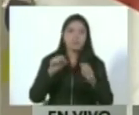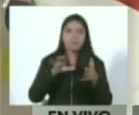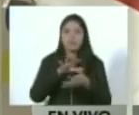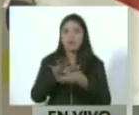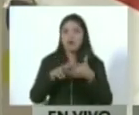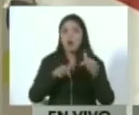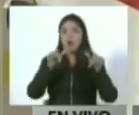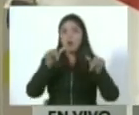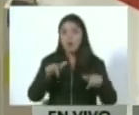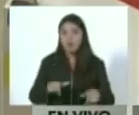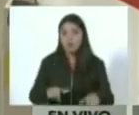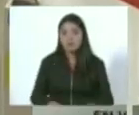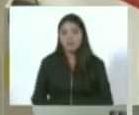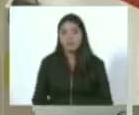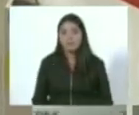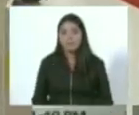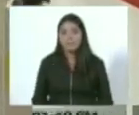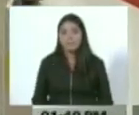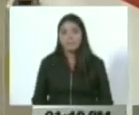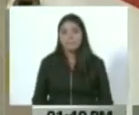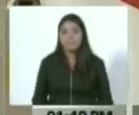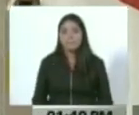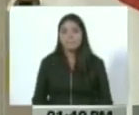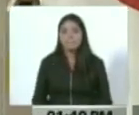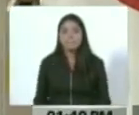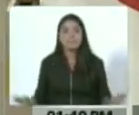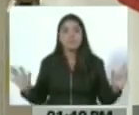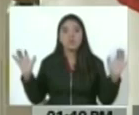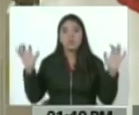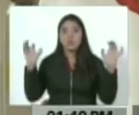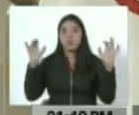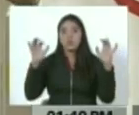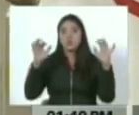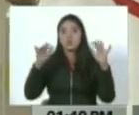hoy, cuando se celebra una concentración